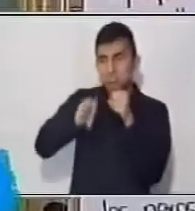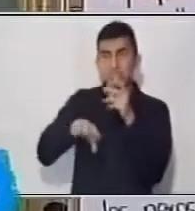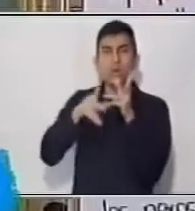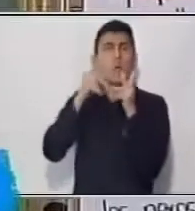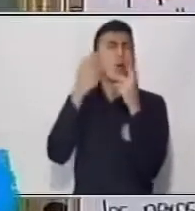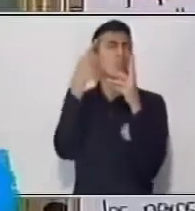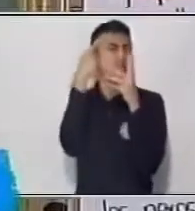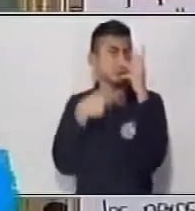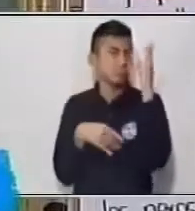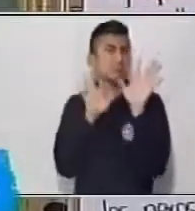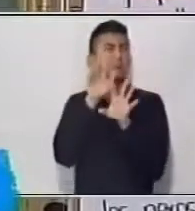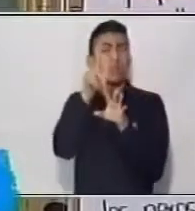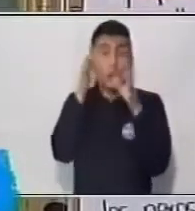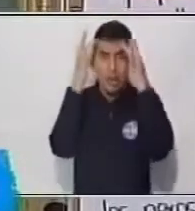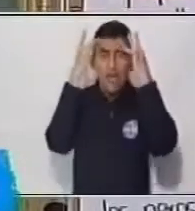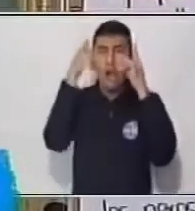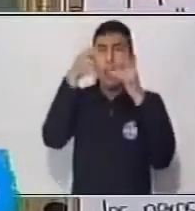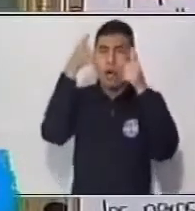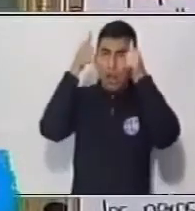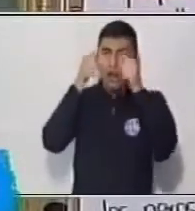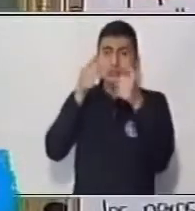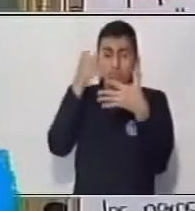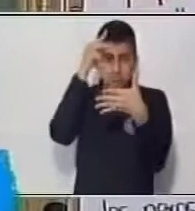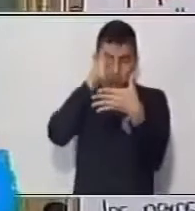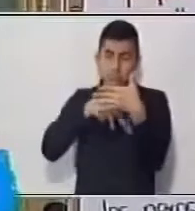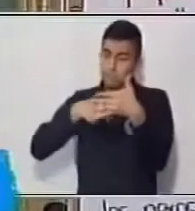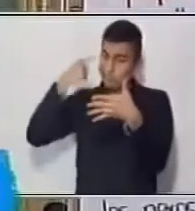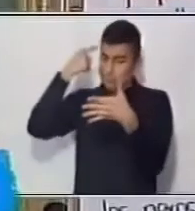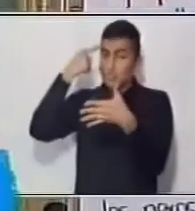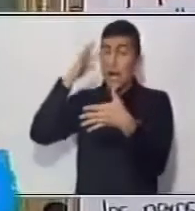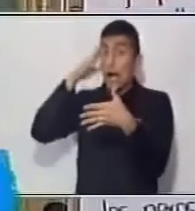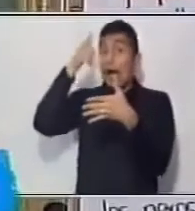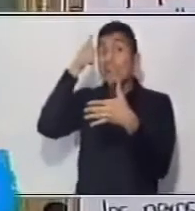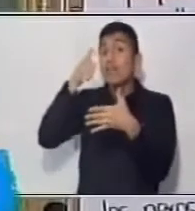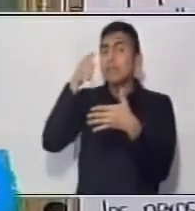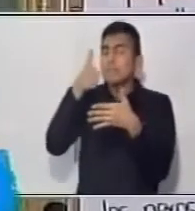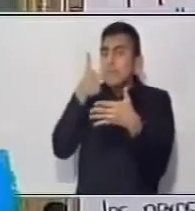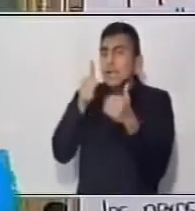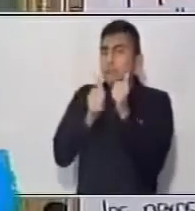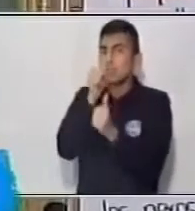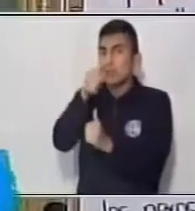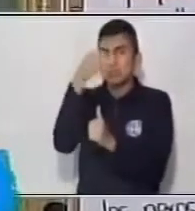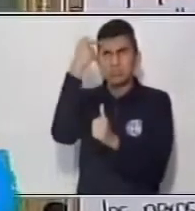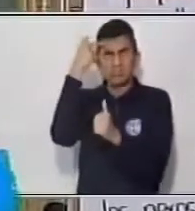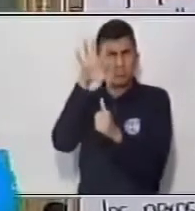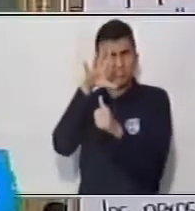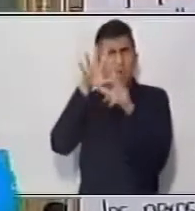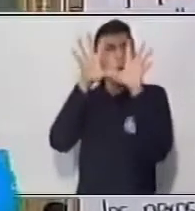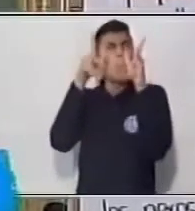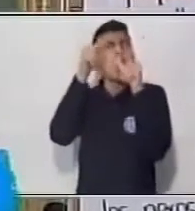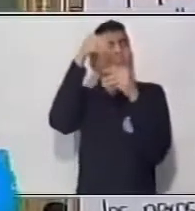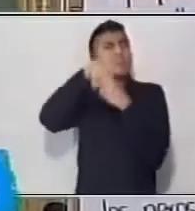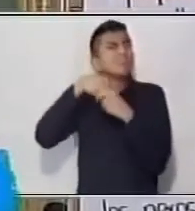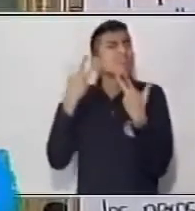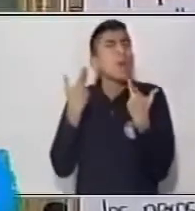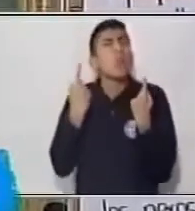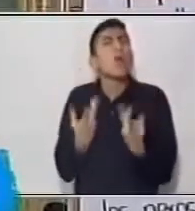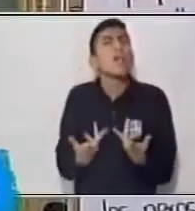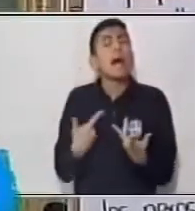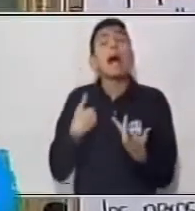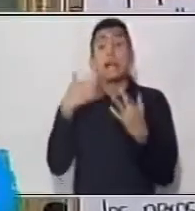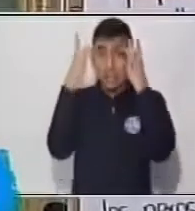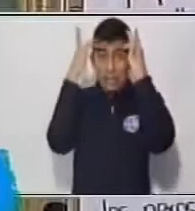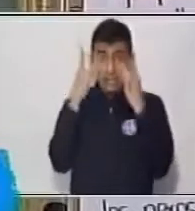disyuntiva o adversativa? Tú vas a analizar a qué tipo de oración corresponde y así vas a hacer con cada una de las que tienes